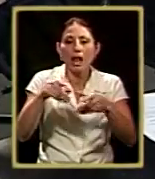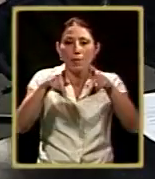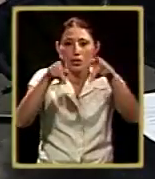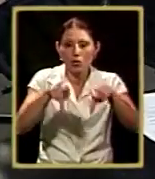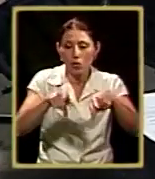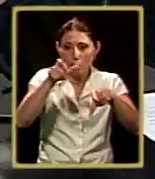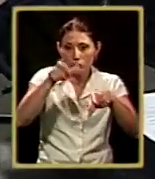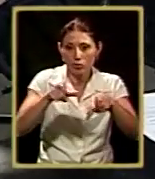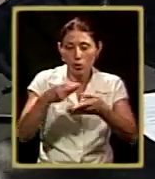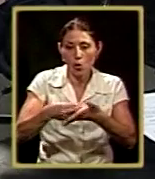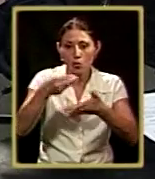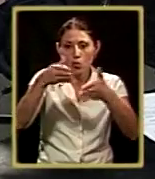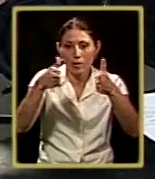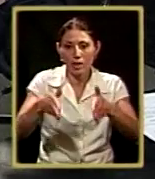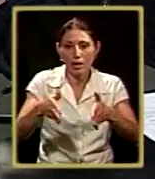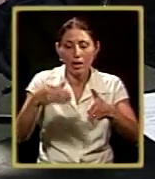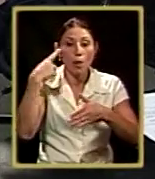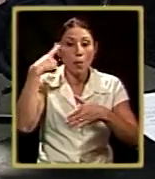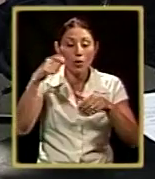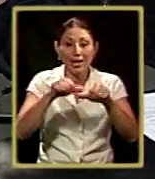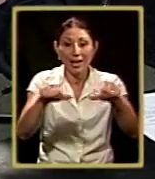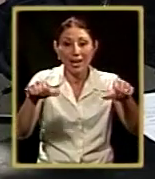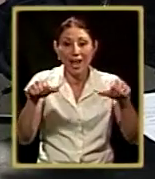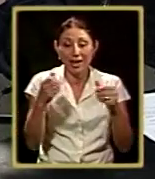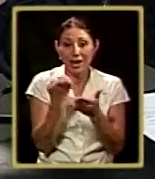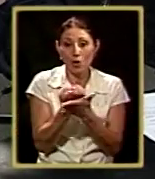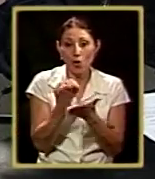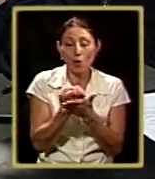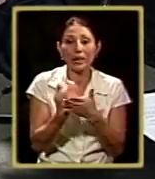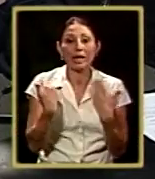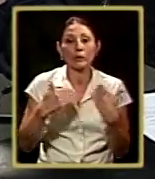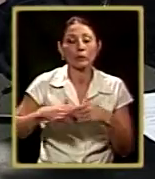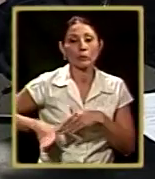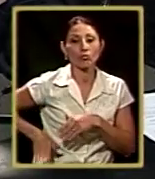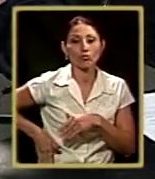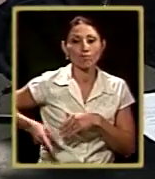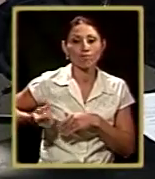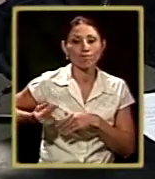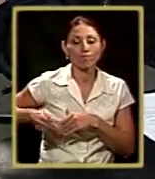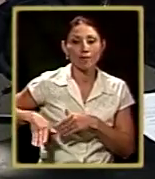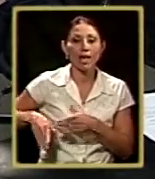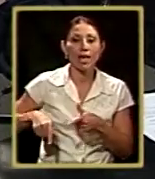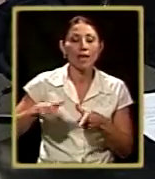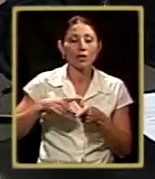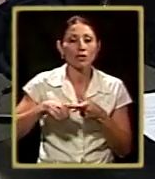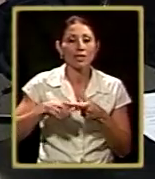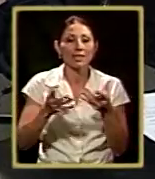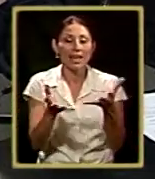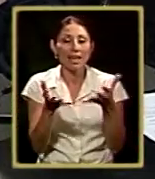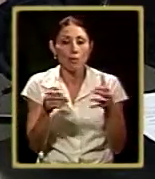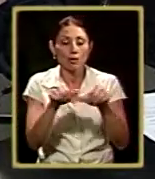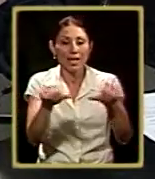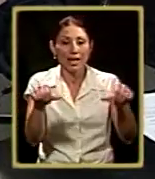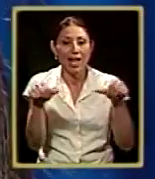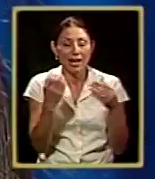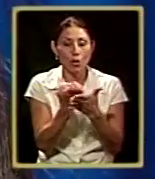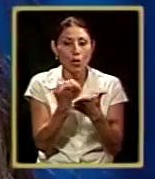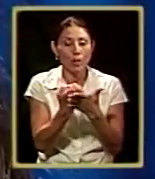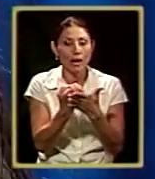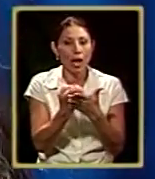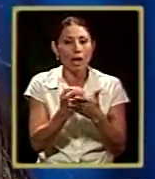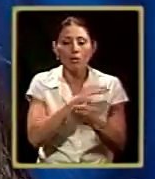parte económica toca el bolsillo de la gente. Entonces queremos que lo que viene en la sección económica, la gente